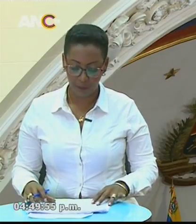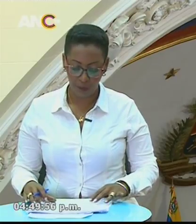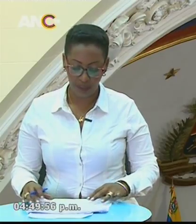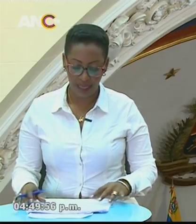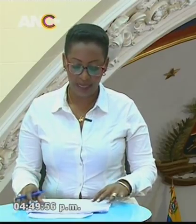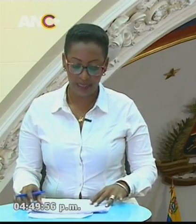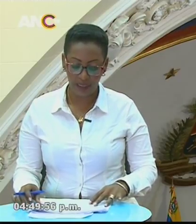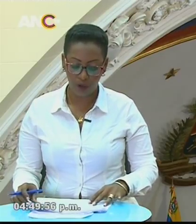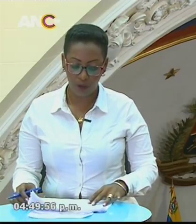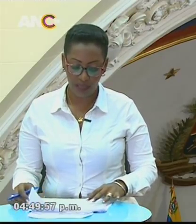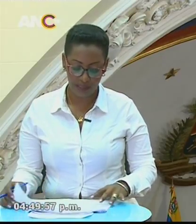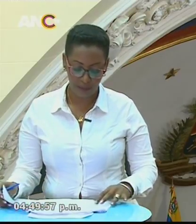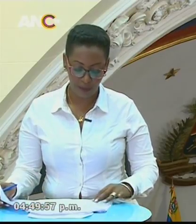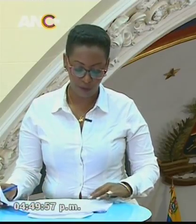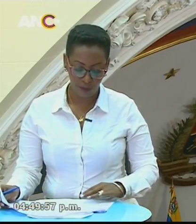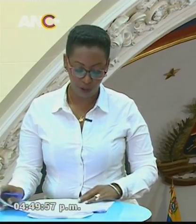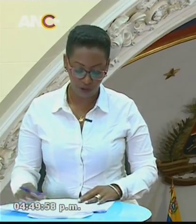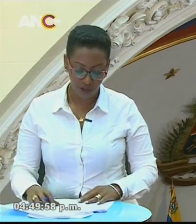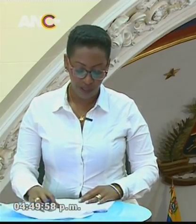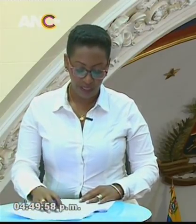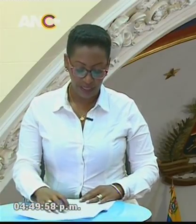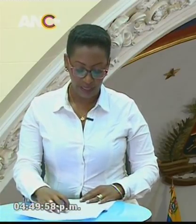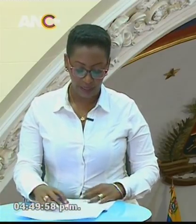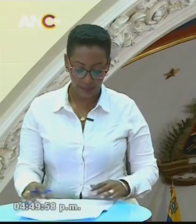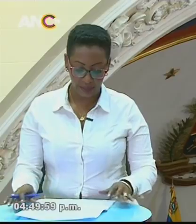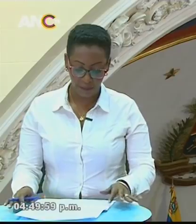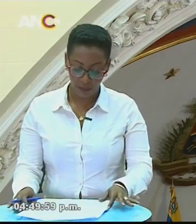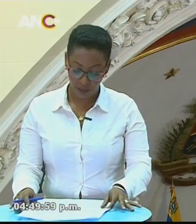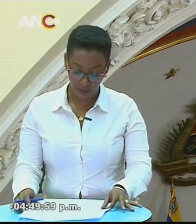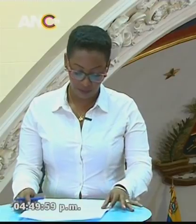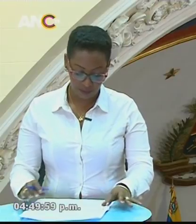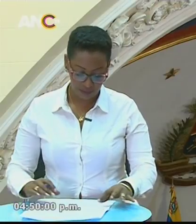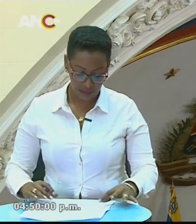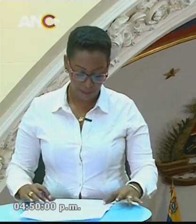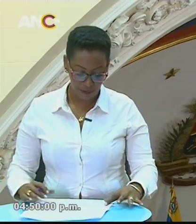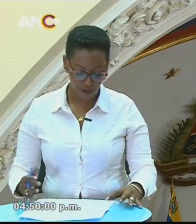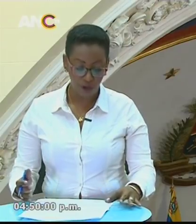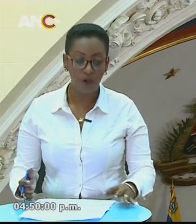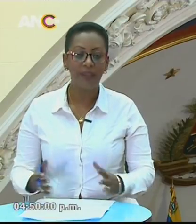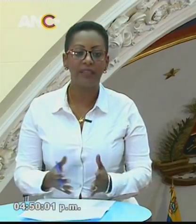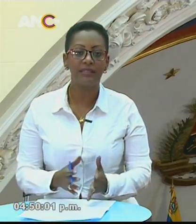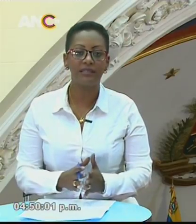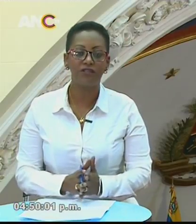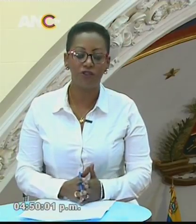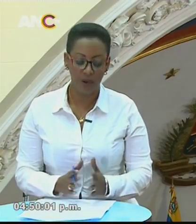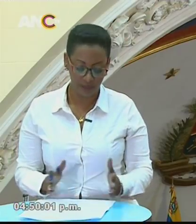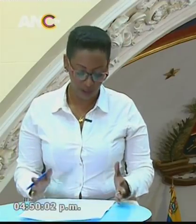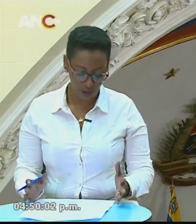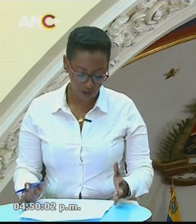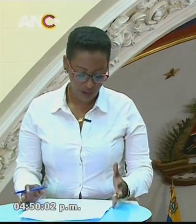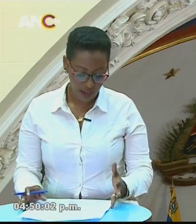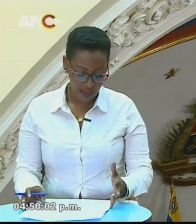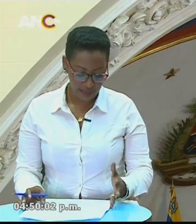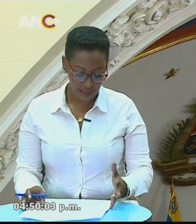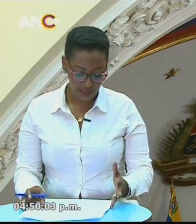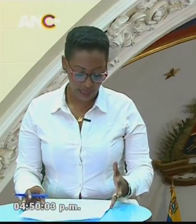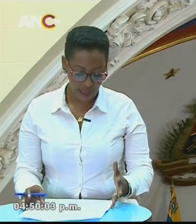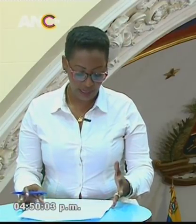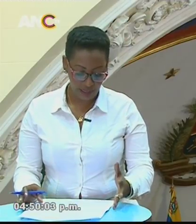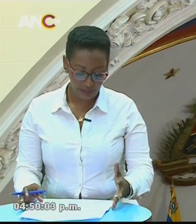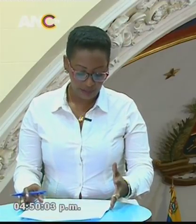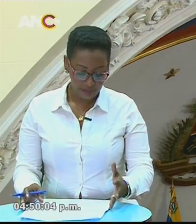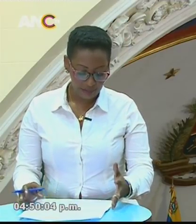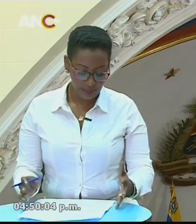de la República, Nicolás Maduro Moros. También se mencionó en esa sesión anterior